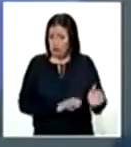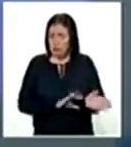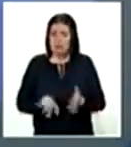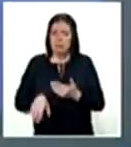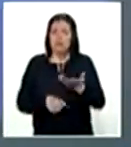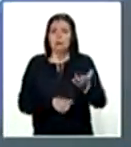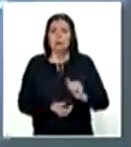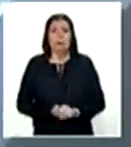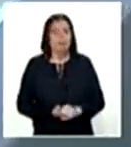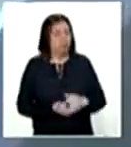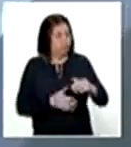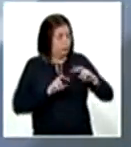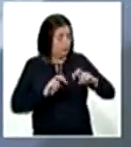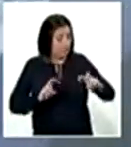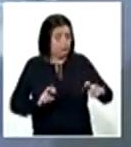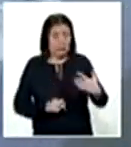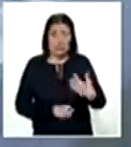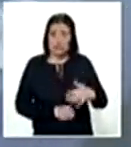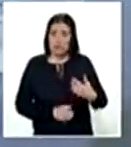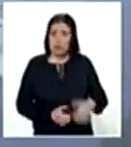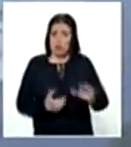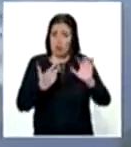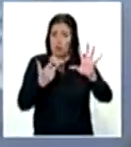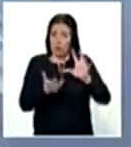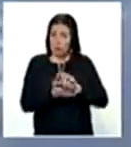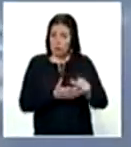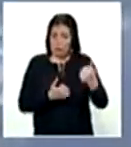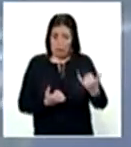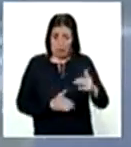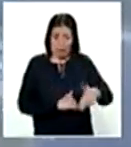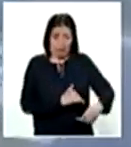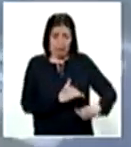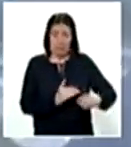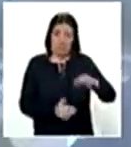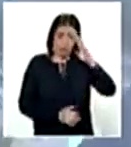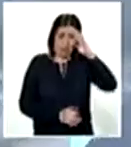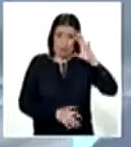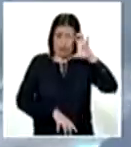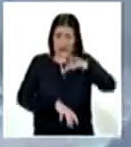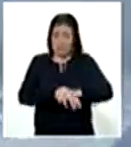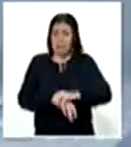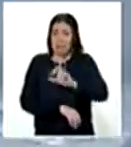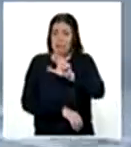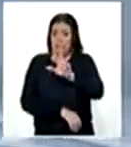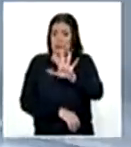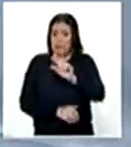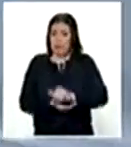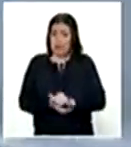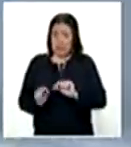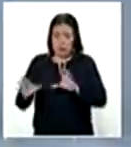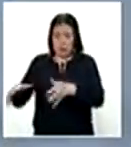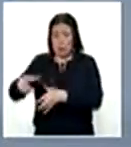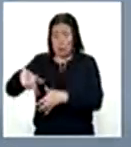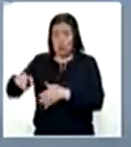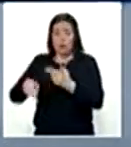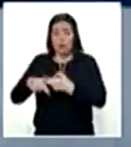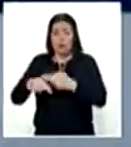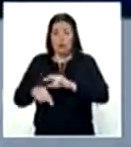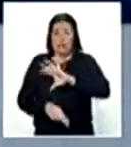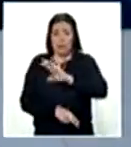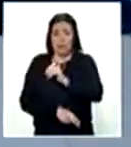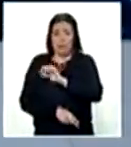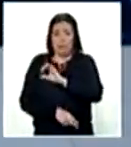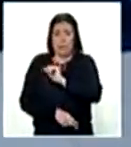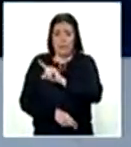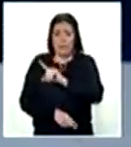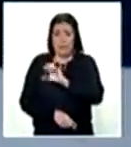Bien, y tras una investigación que duró hasta 8 meses, esta madrugada la policía capturó a 35 miembros de la banda criminal Los Chacales del Desierto. Estos